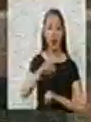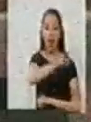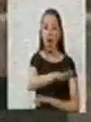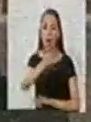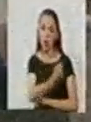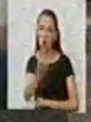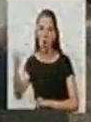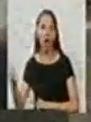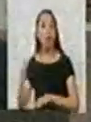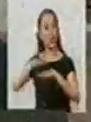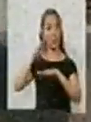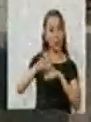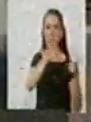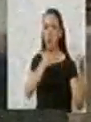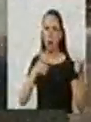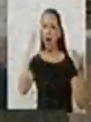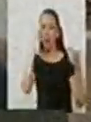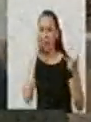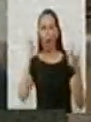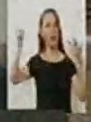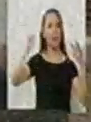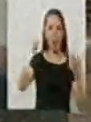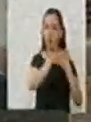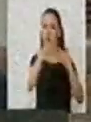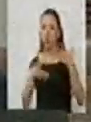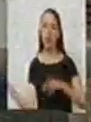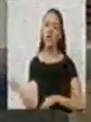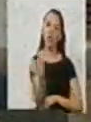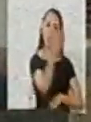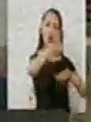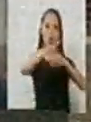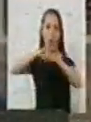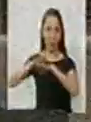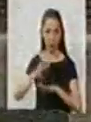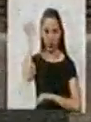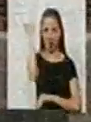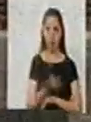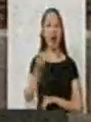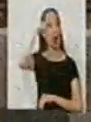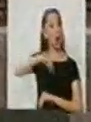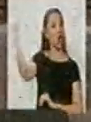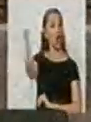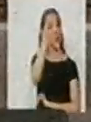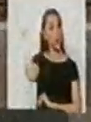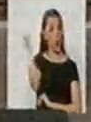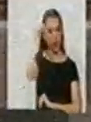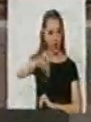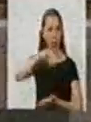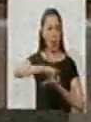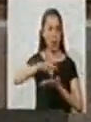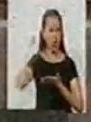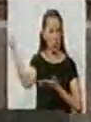el padre al niño, desde el padre al profesor y la contención que tiene que tener hoy en día el fútbol, el deporte acá en Perico. Así